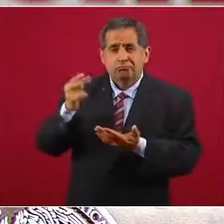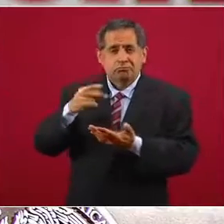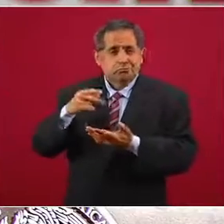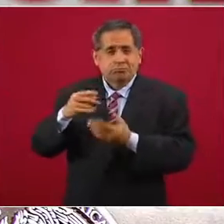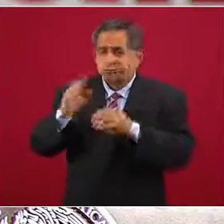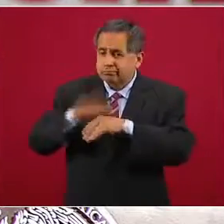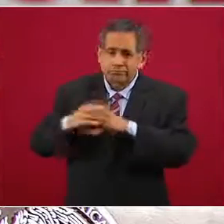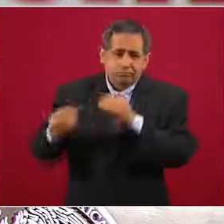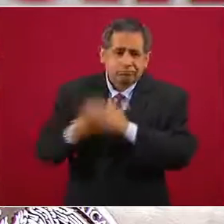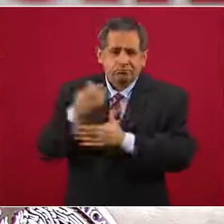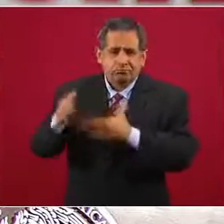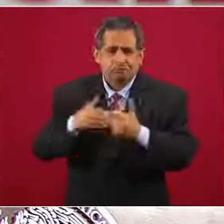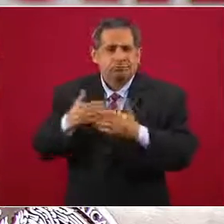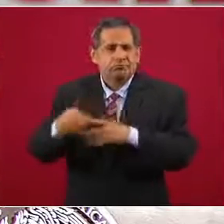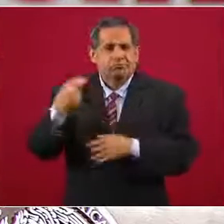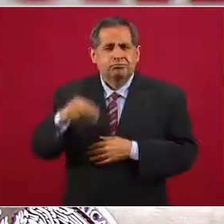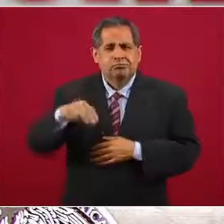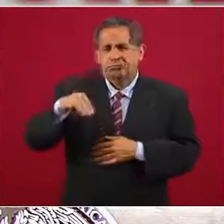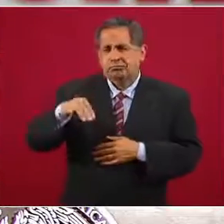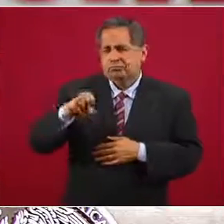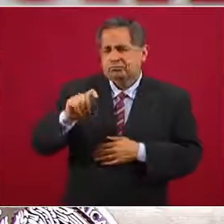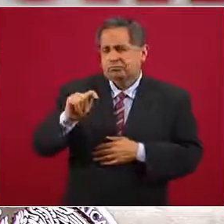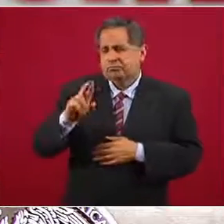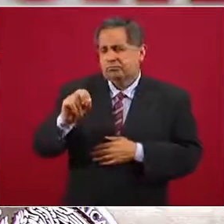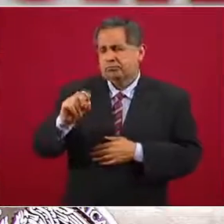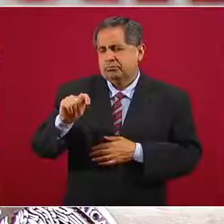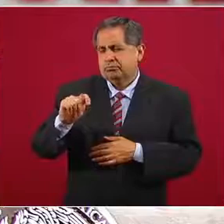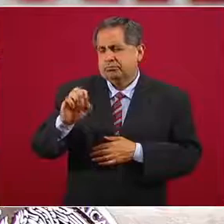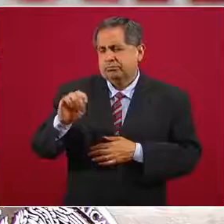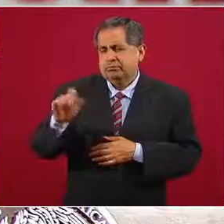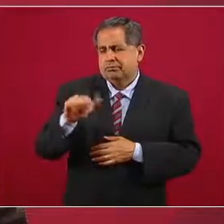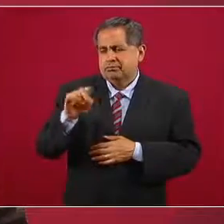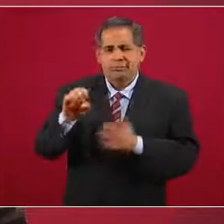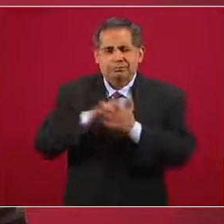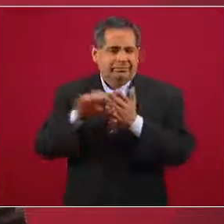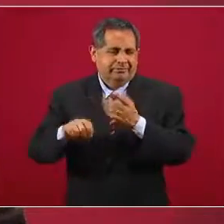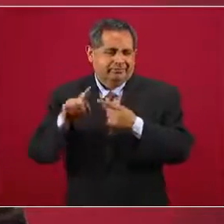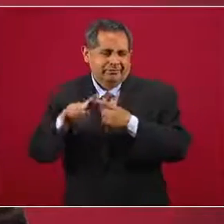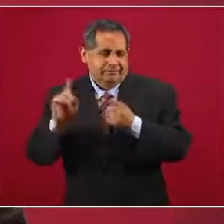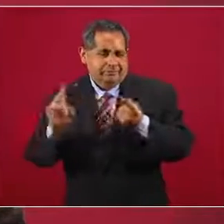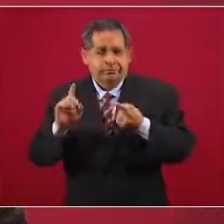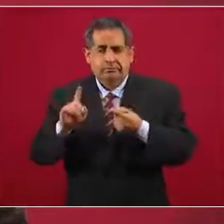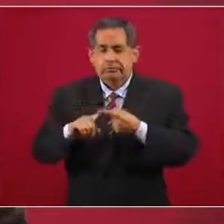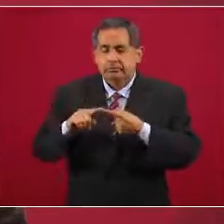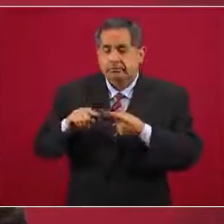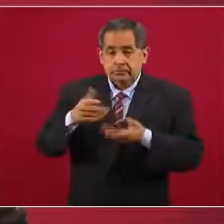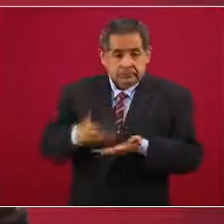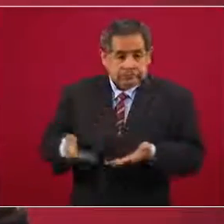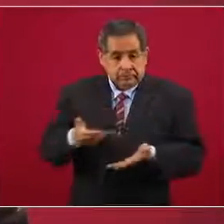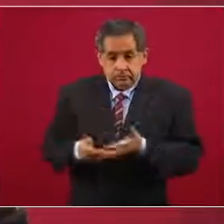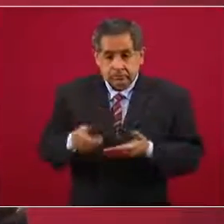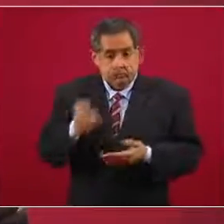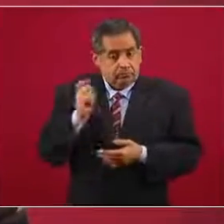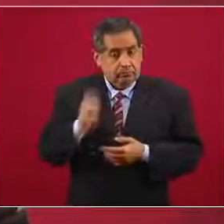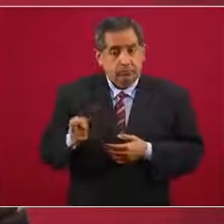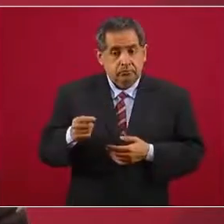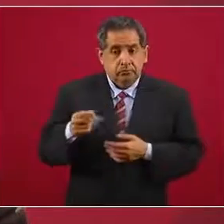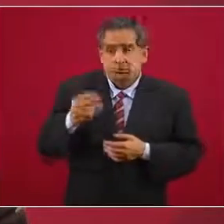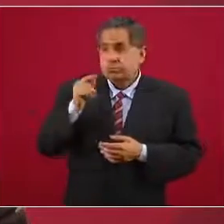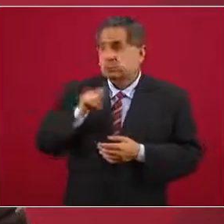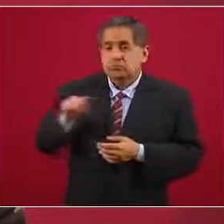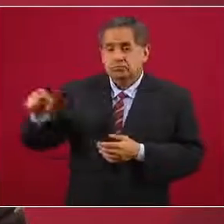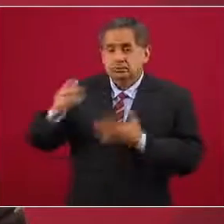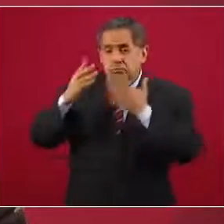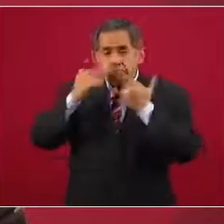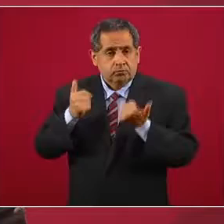día. El metrotexate fue el disparador, un ejemplo, ¿no? Y este metrotexate, en la actualidad, y por varios